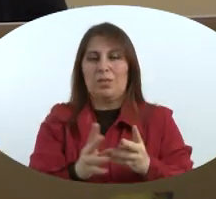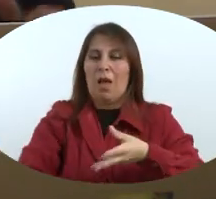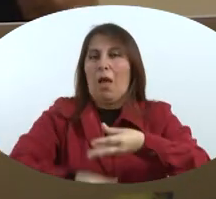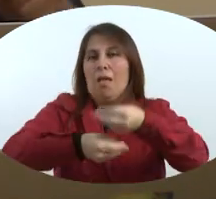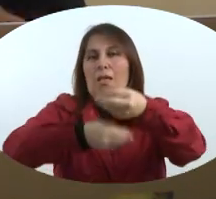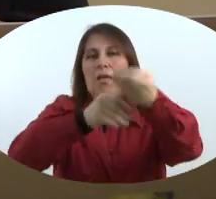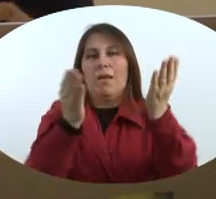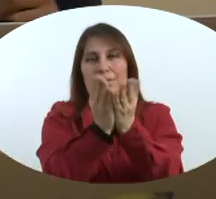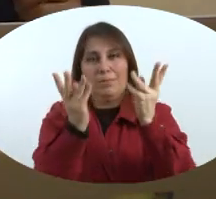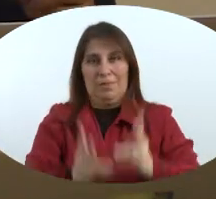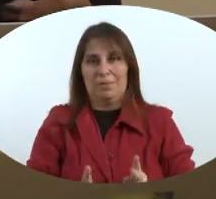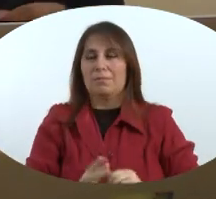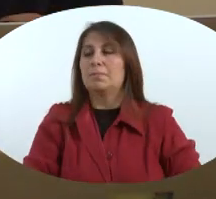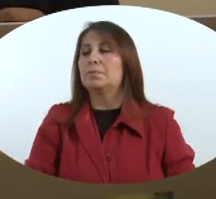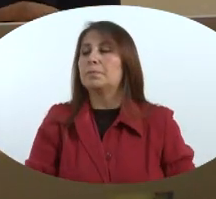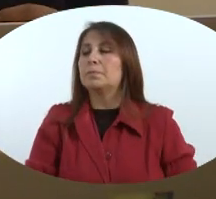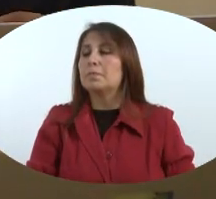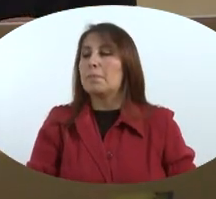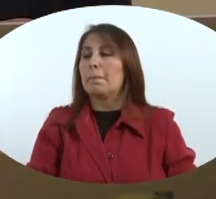estudiantes